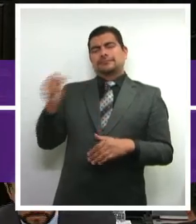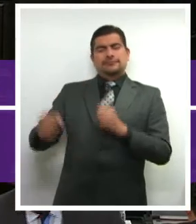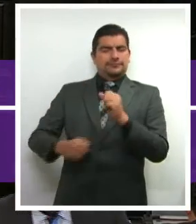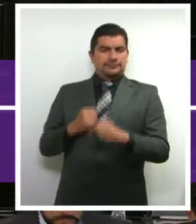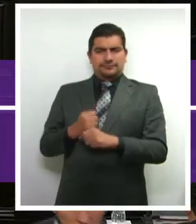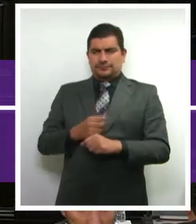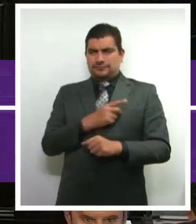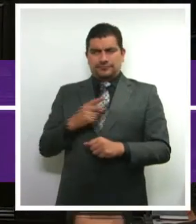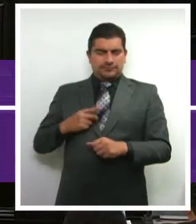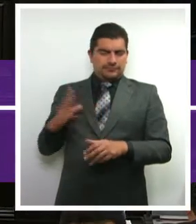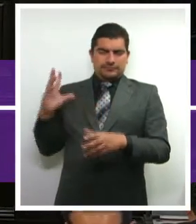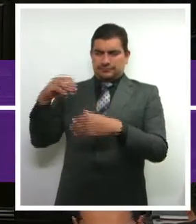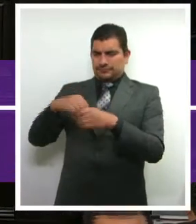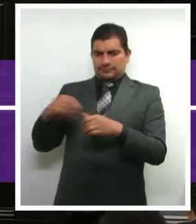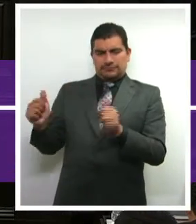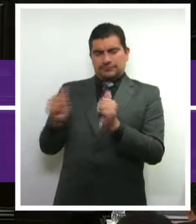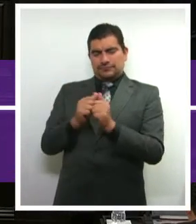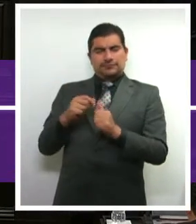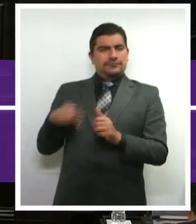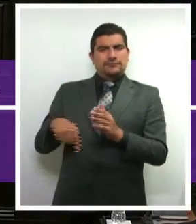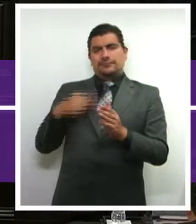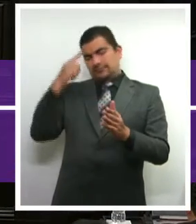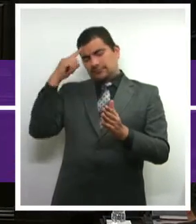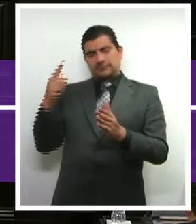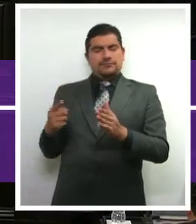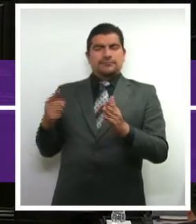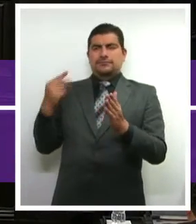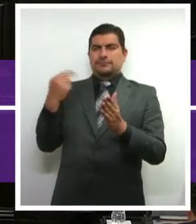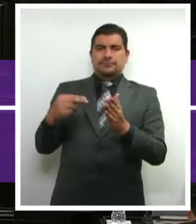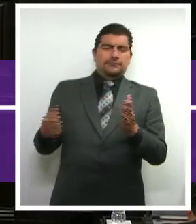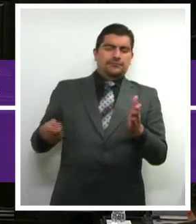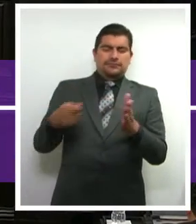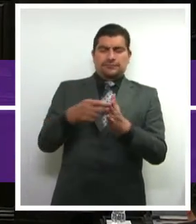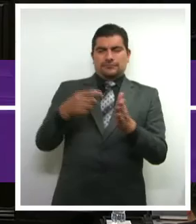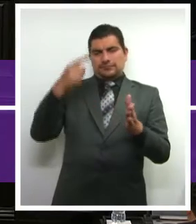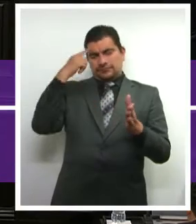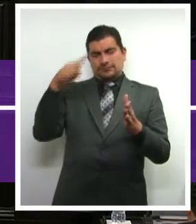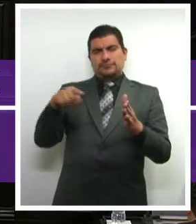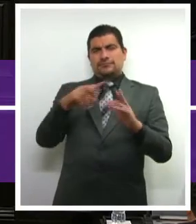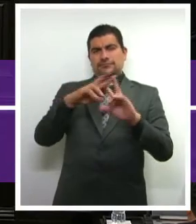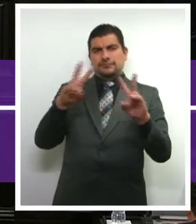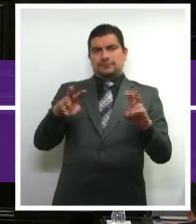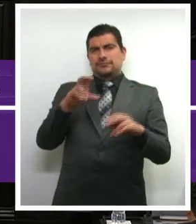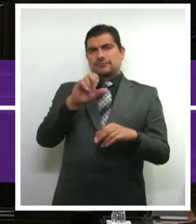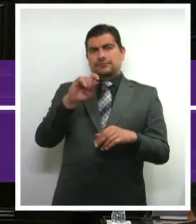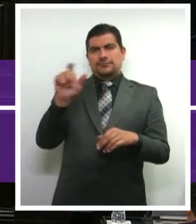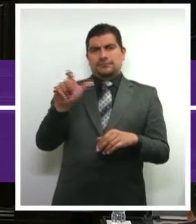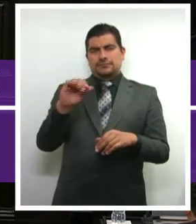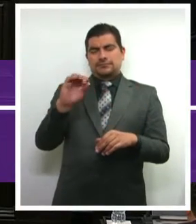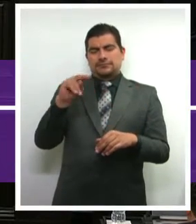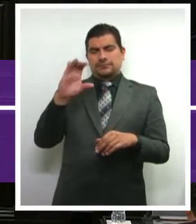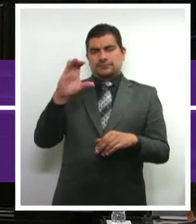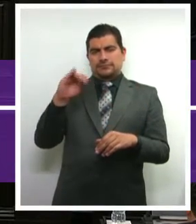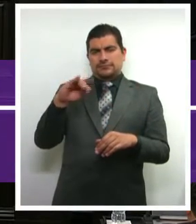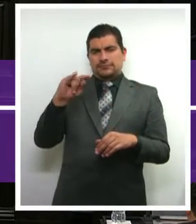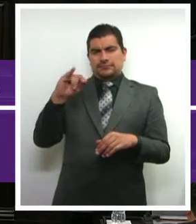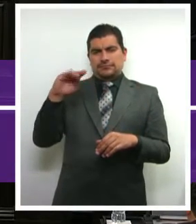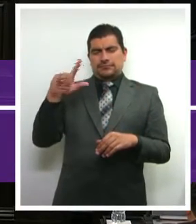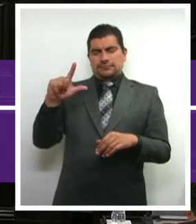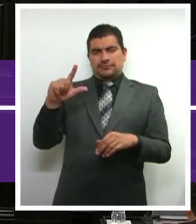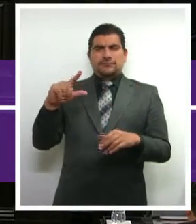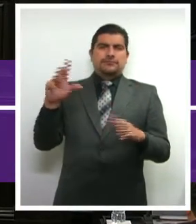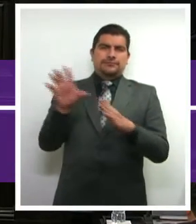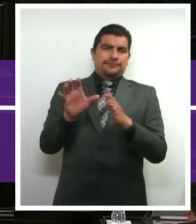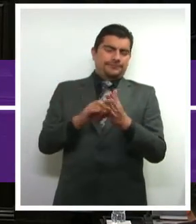deben estar incluidos desde la denominación del texto constitucional. Recordemos que